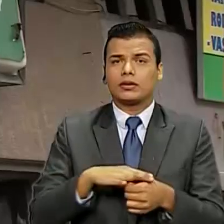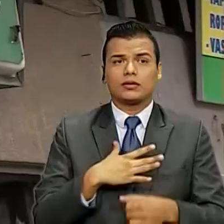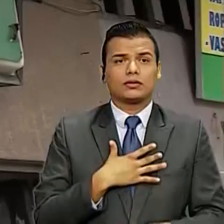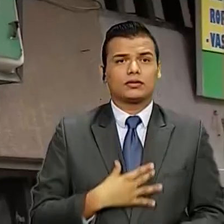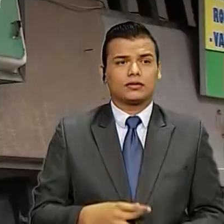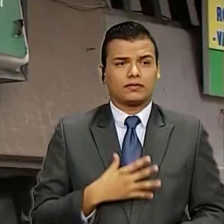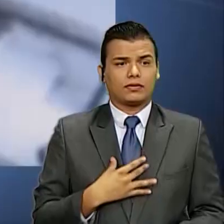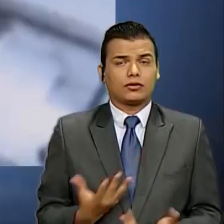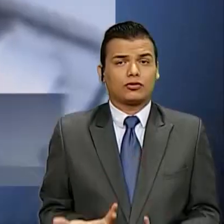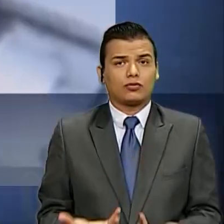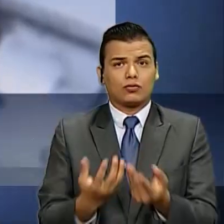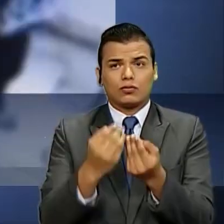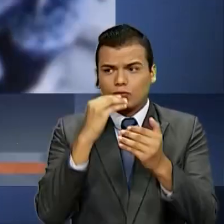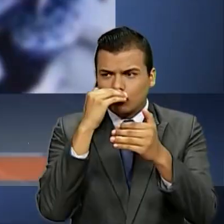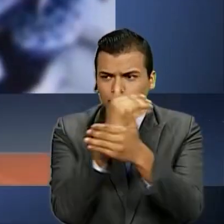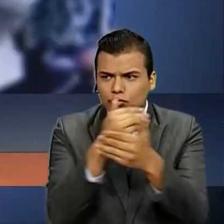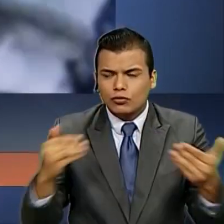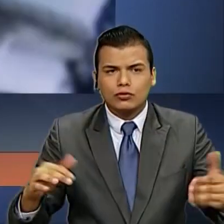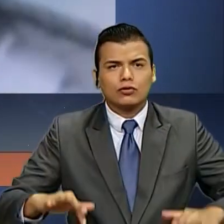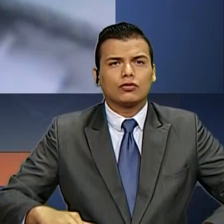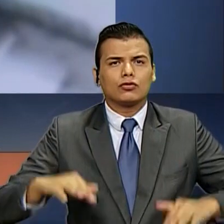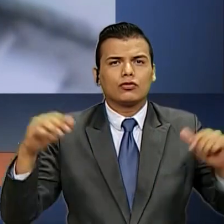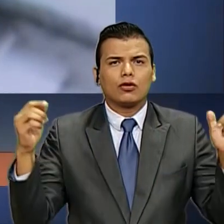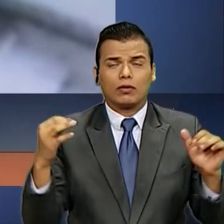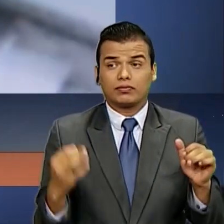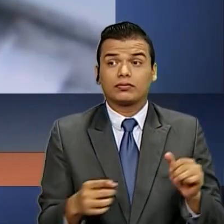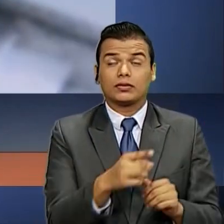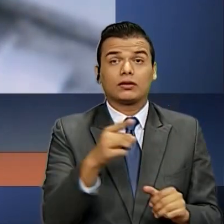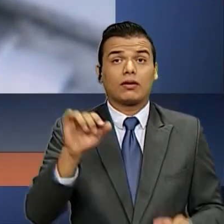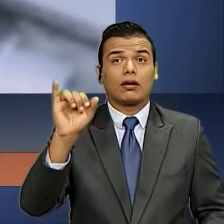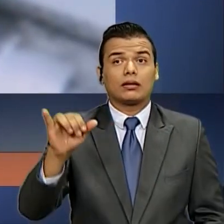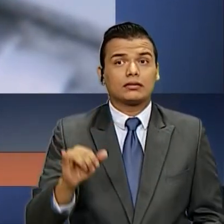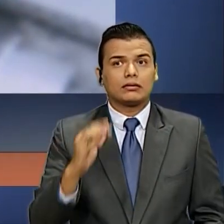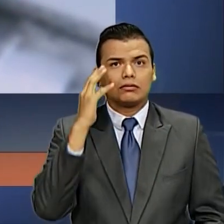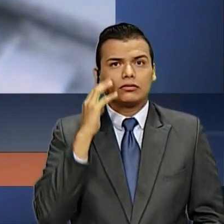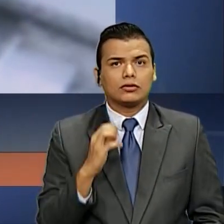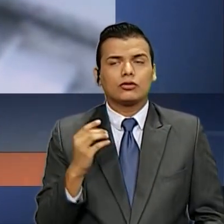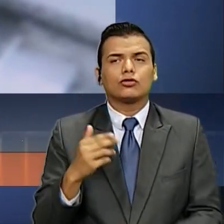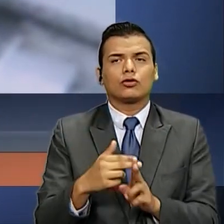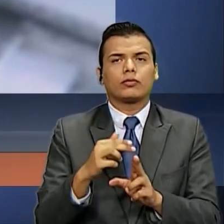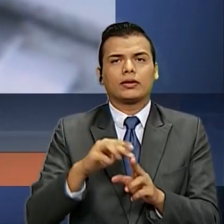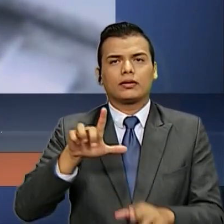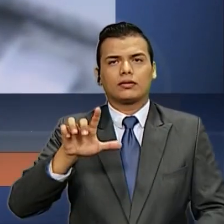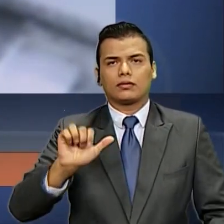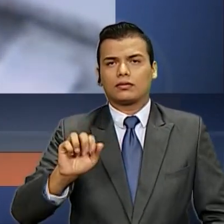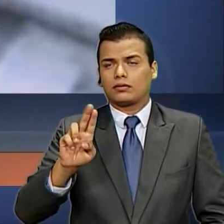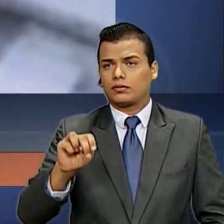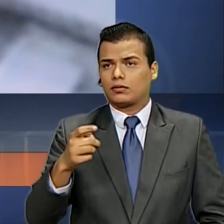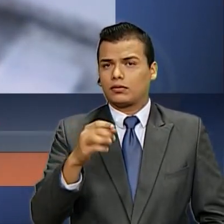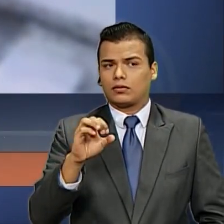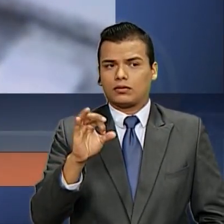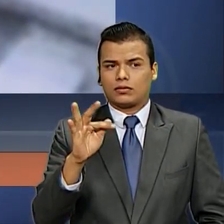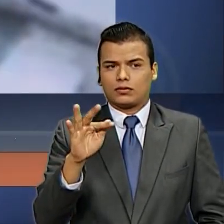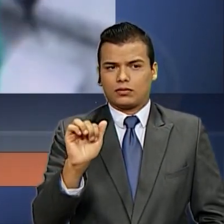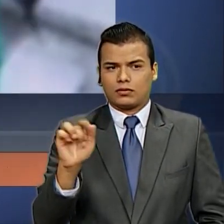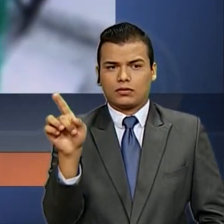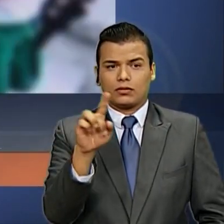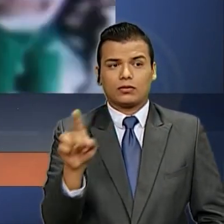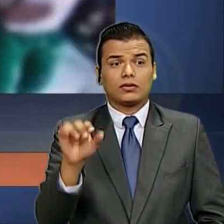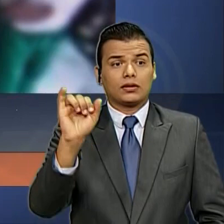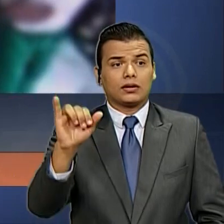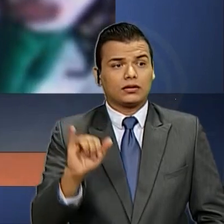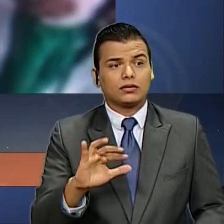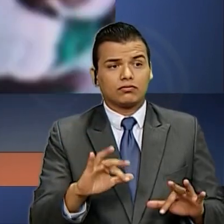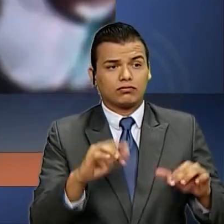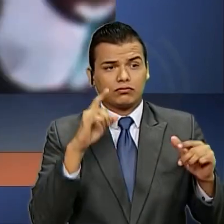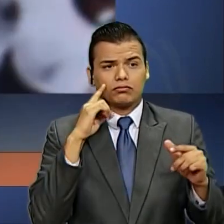grupo de menores de edad conocido como Las Langostas, que entraban a almacenes a robar e intimidar. En este video se observa